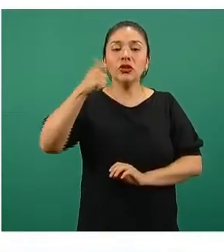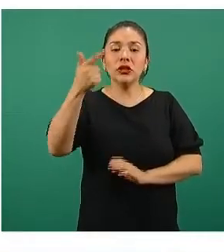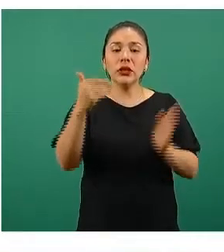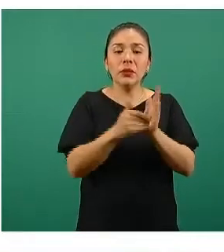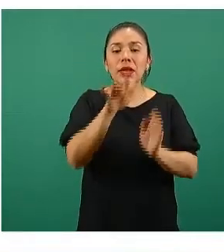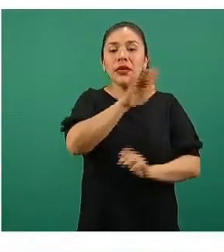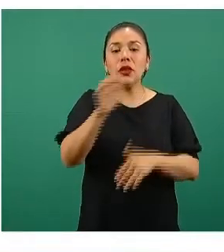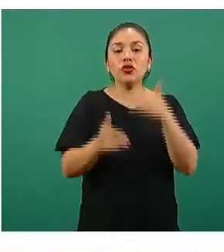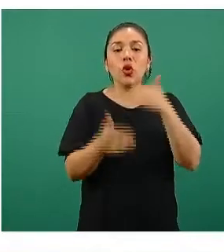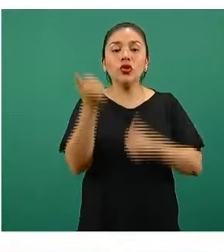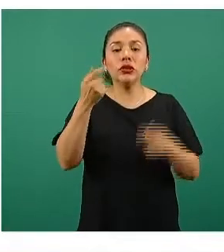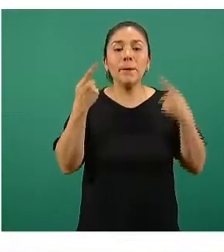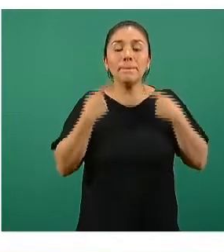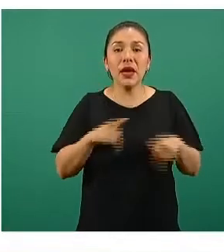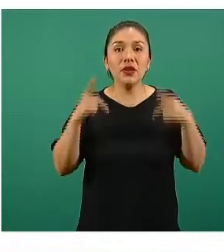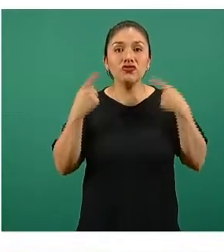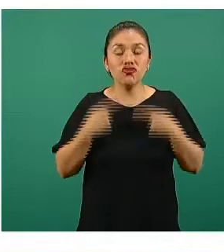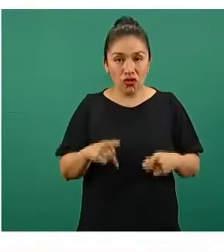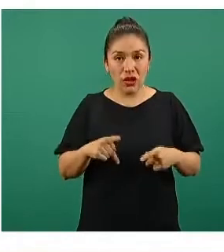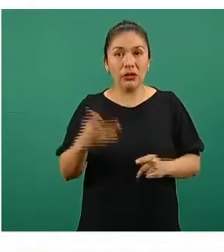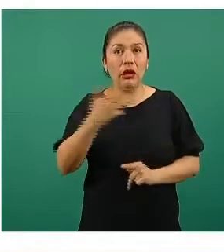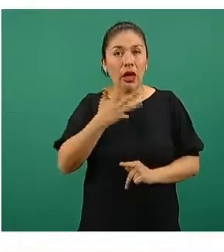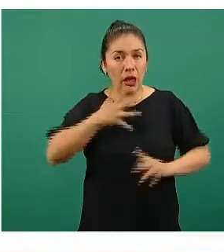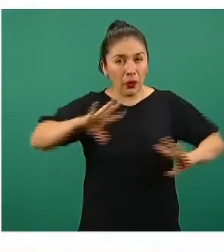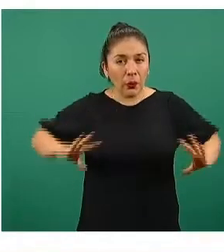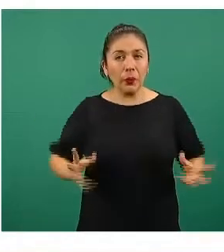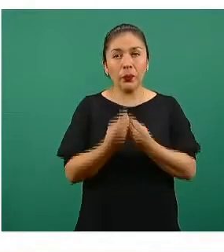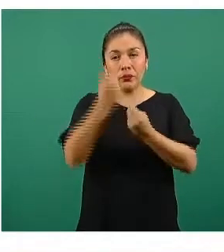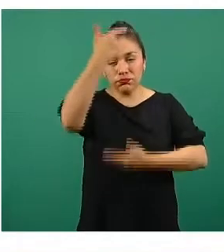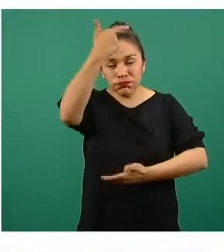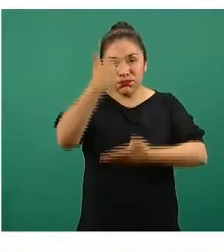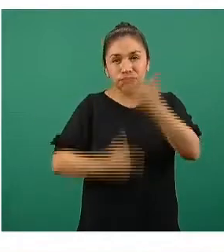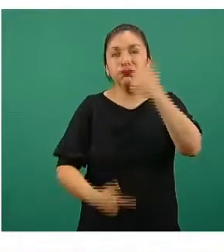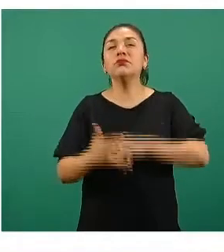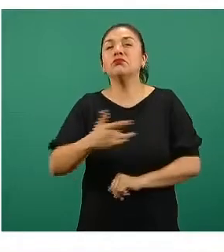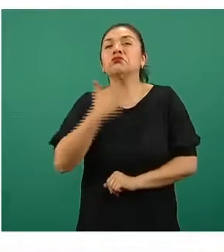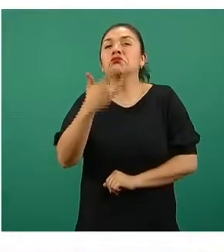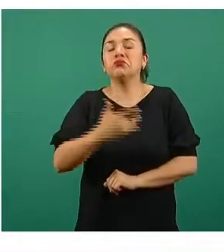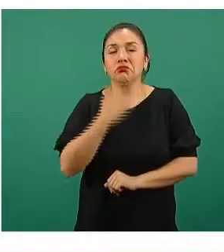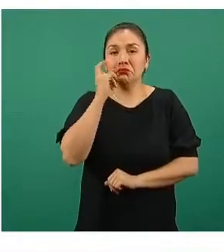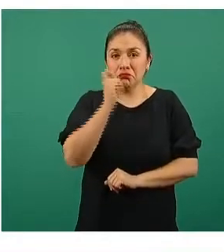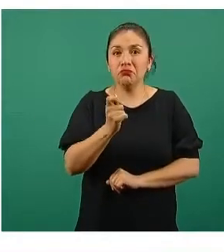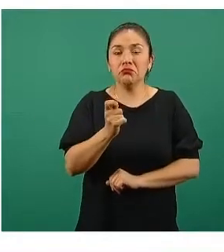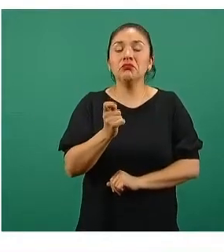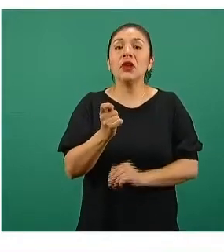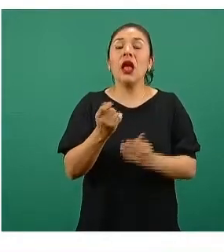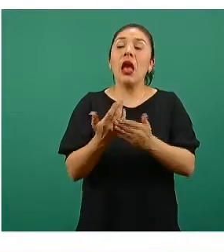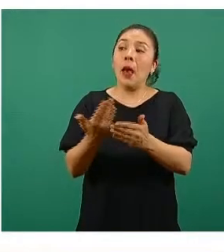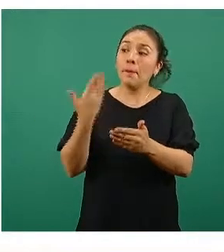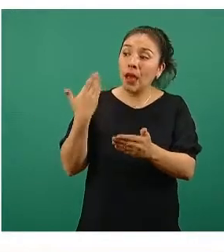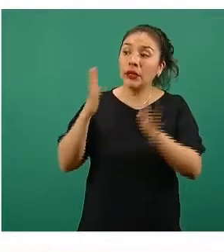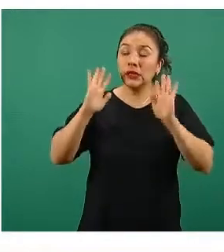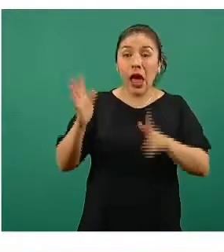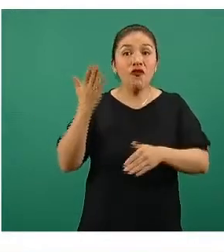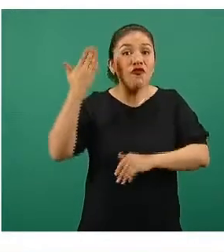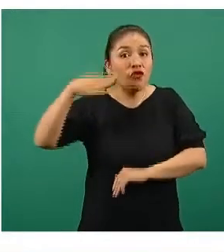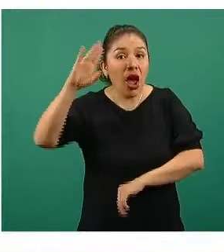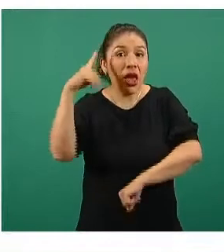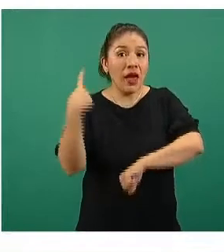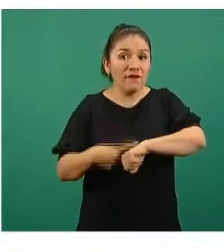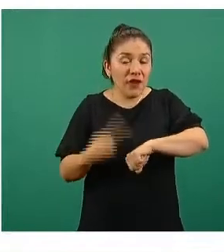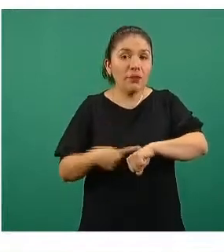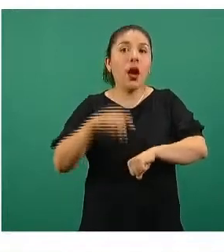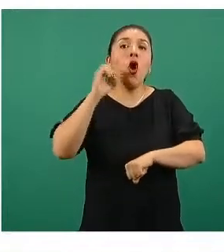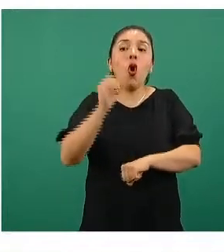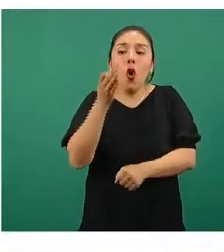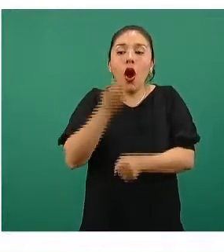2.187.511. Son las personas que se estiman al momento que tendrían habrían tenido una